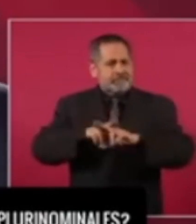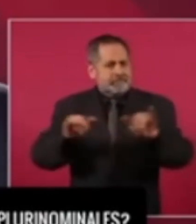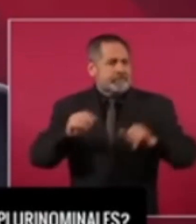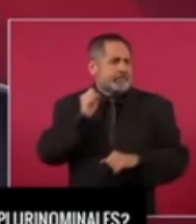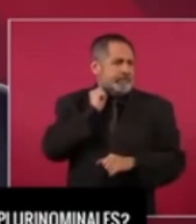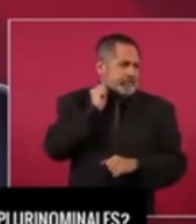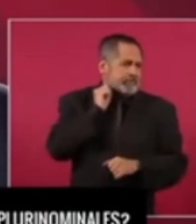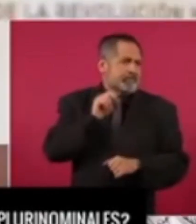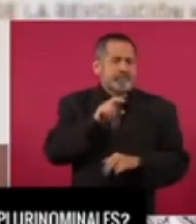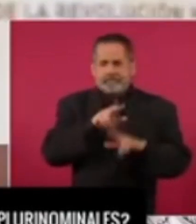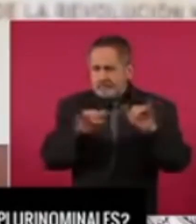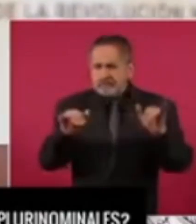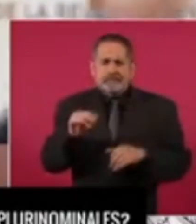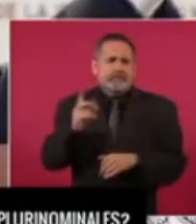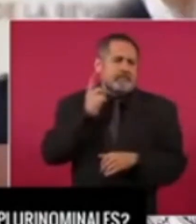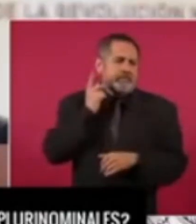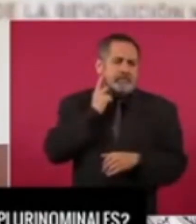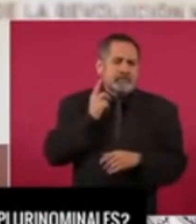senadores